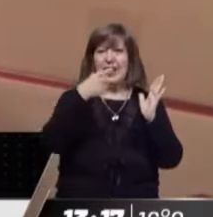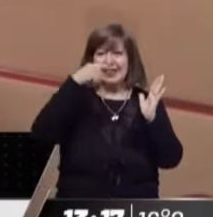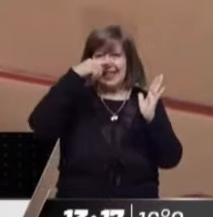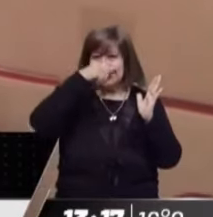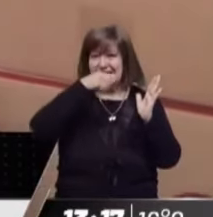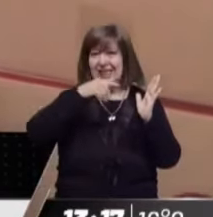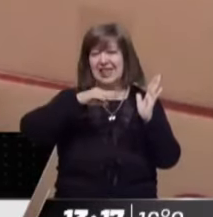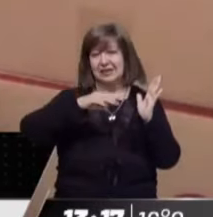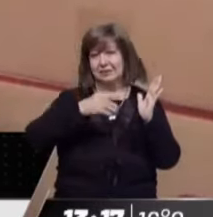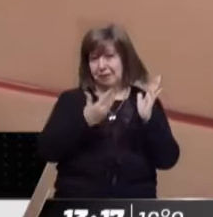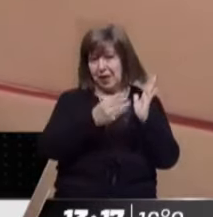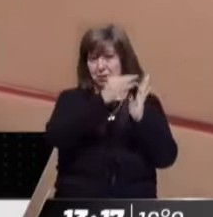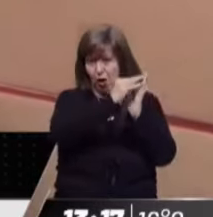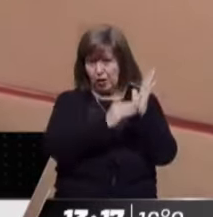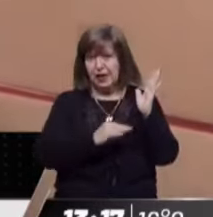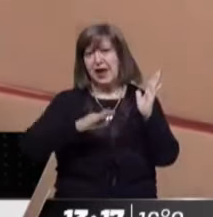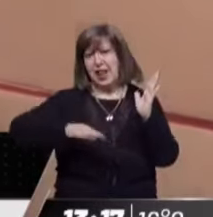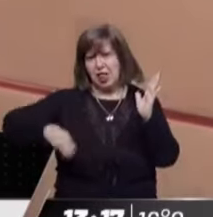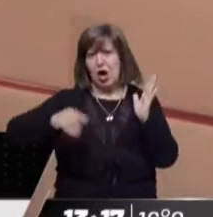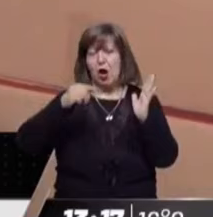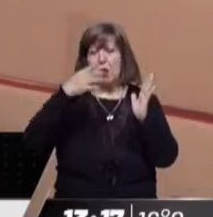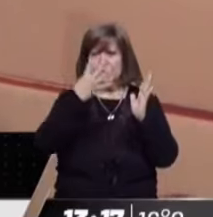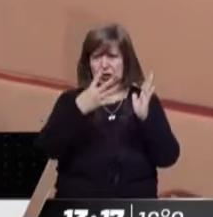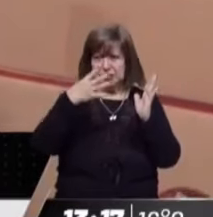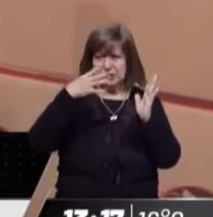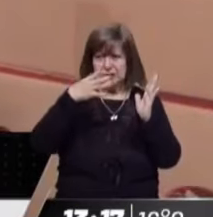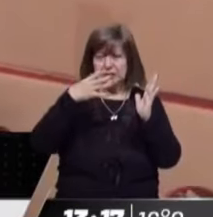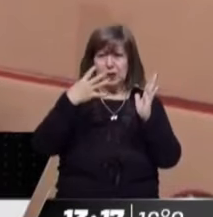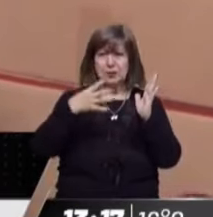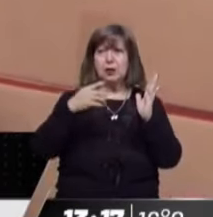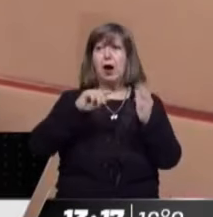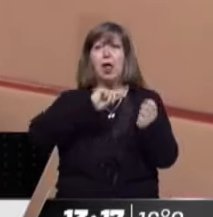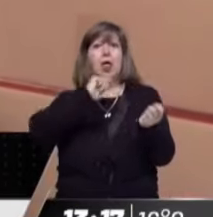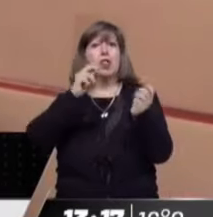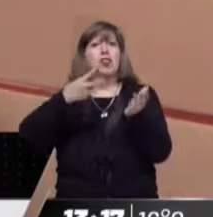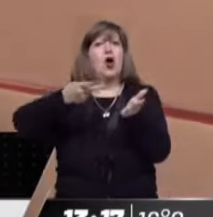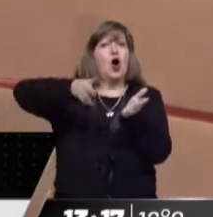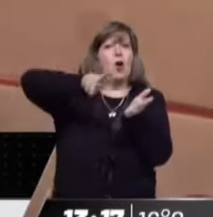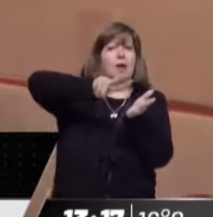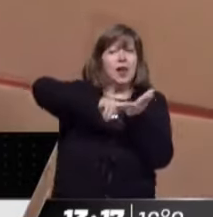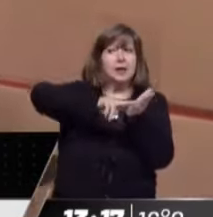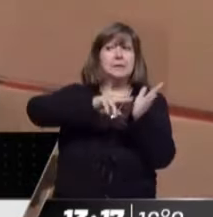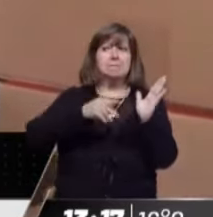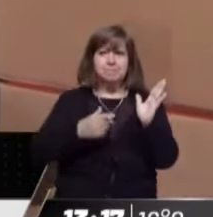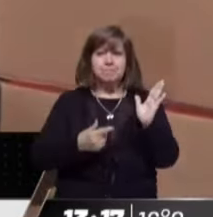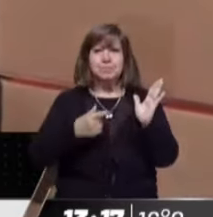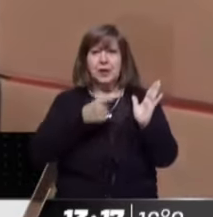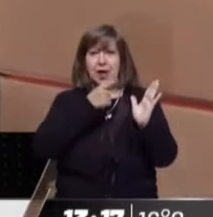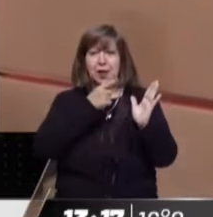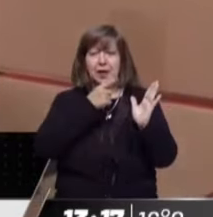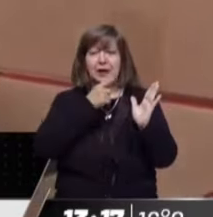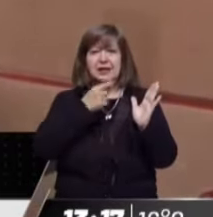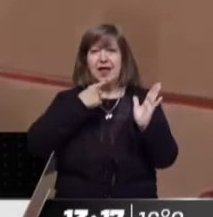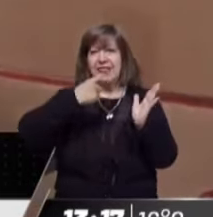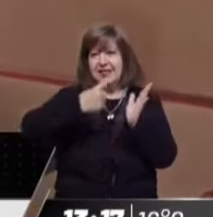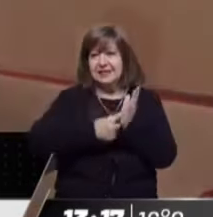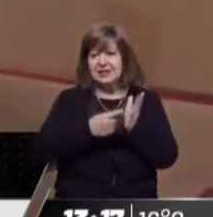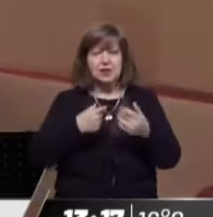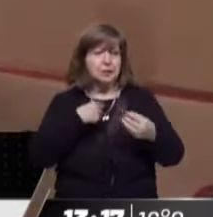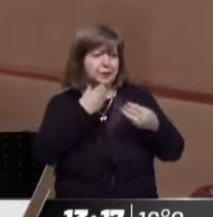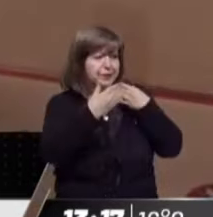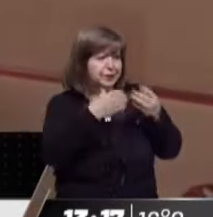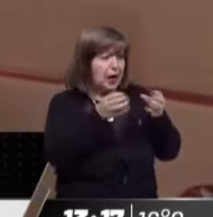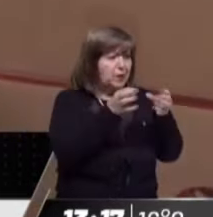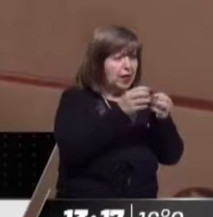Eh bueno esa cantidad incrementó se duplicó así que por eso eh hemos decidido con el equipo de